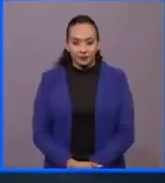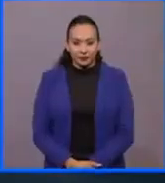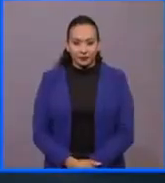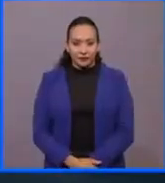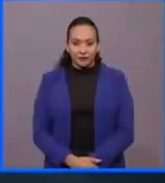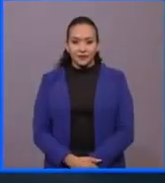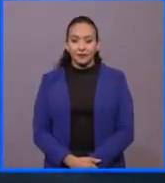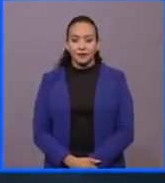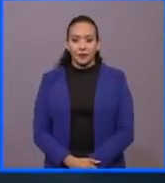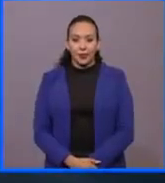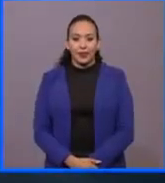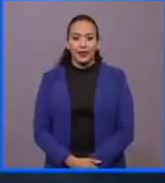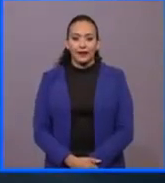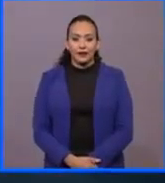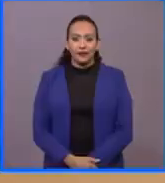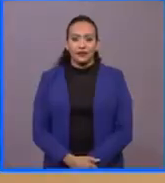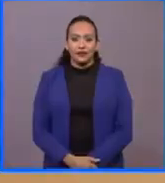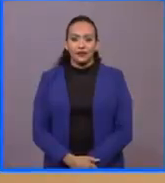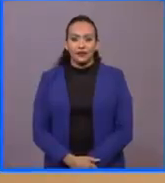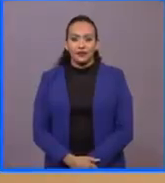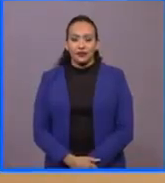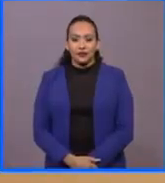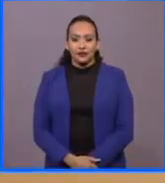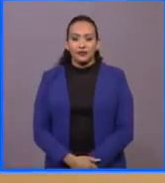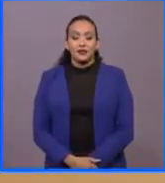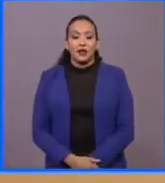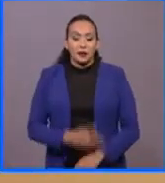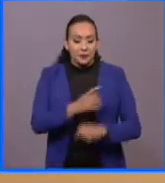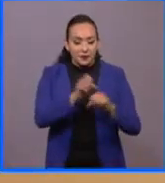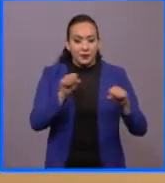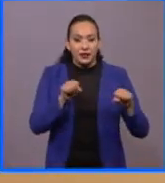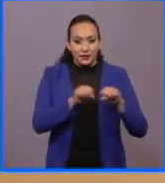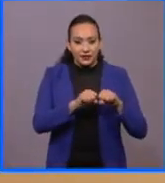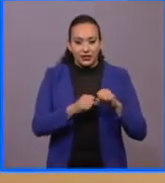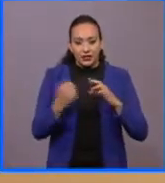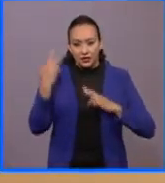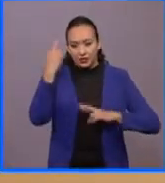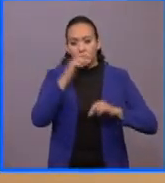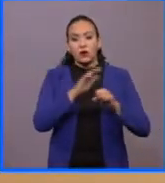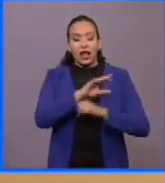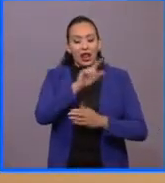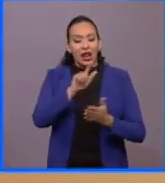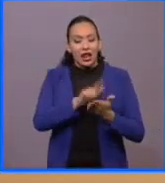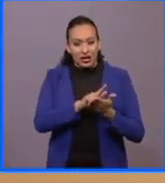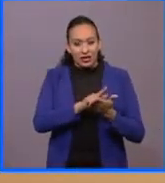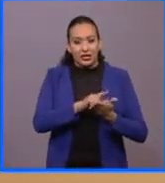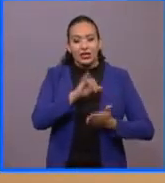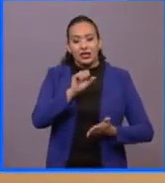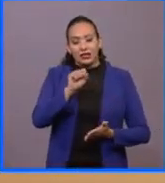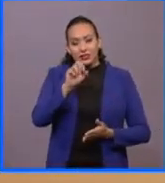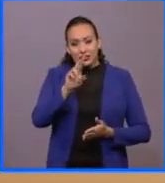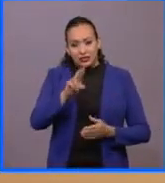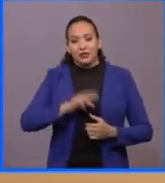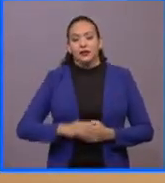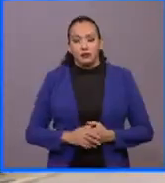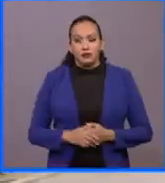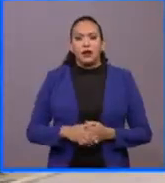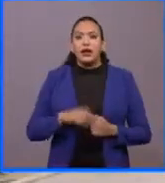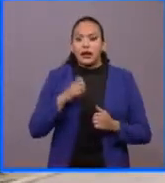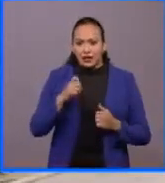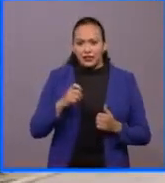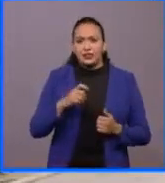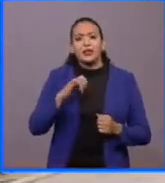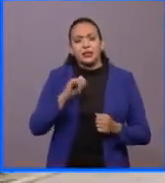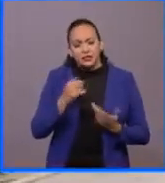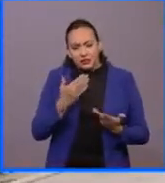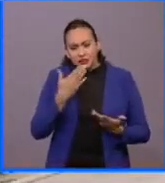Poder Judicial de la Federación. La primera sala de la Corte determinó que la ley del impuesto sobre la renta respeta el principio